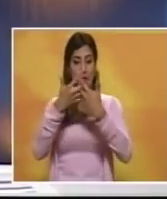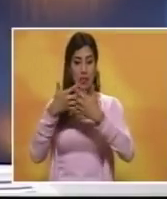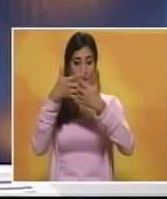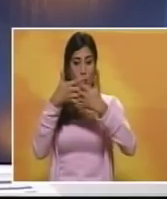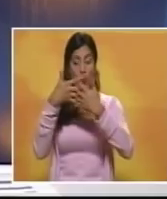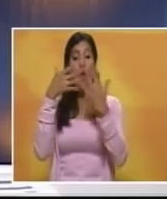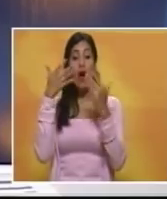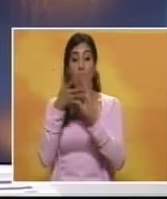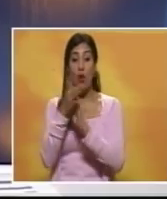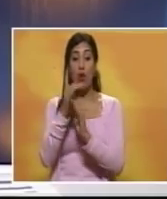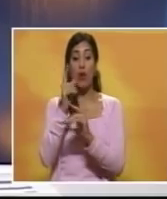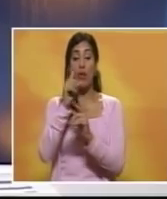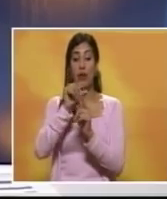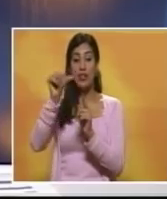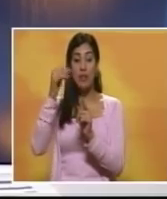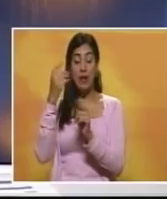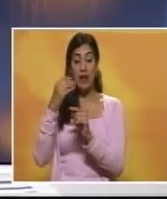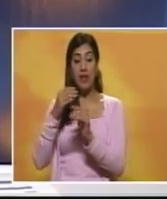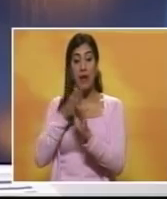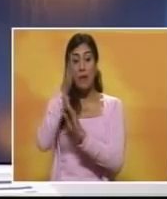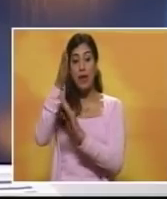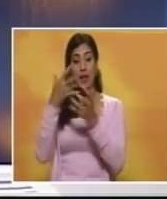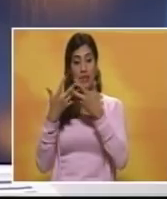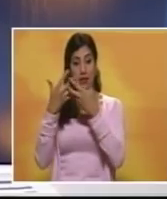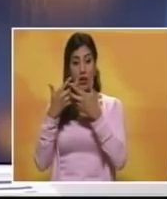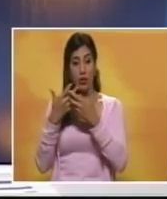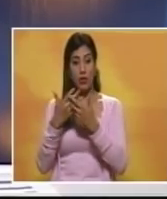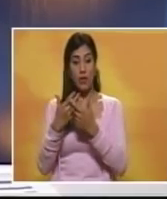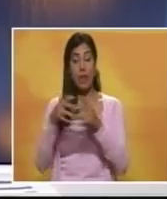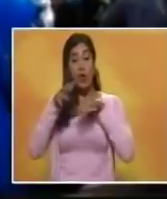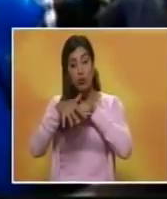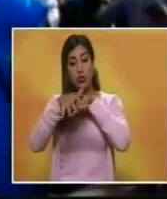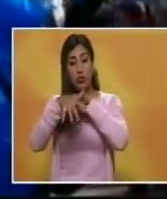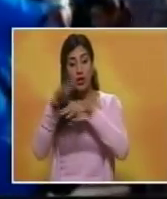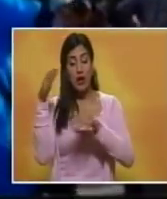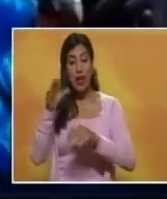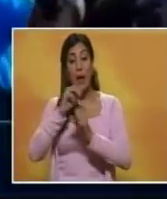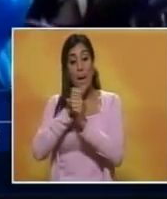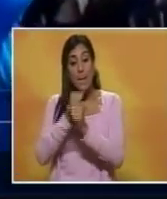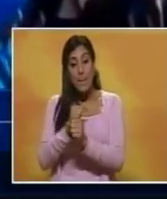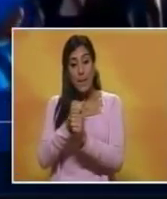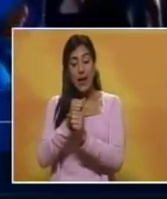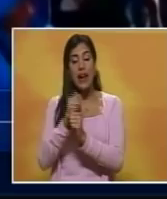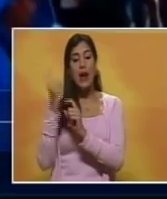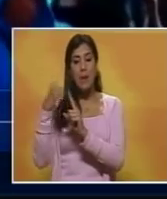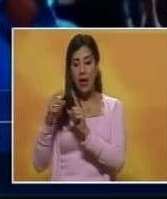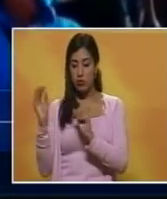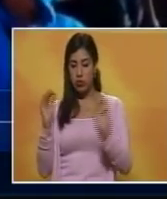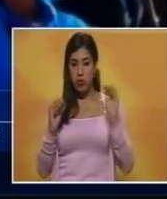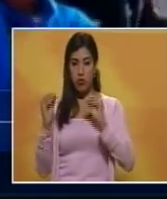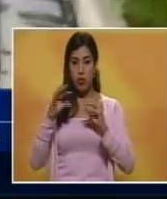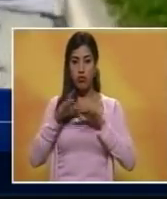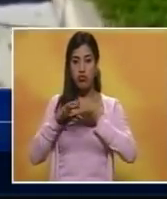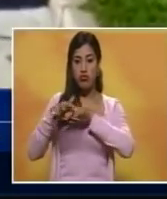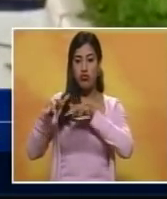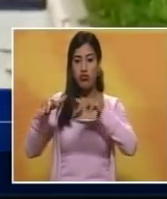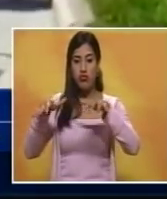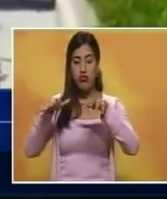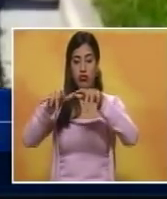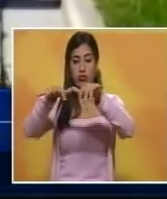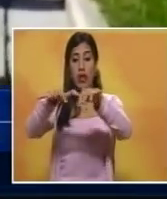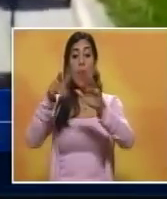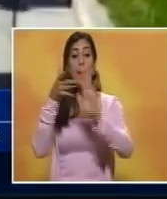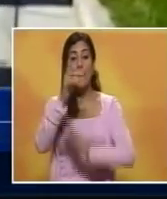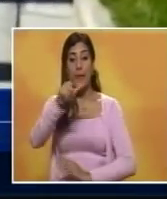que otro grupo comenzara su viaje hacia el país norteamericano. La caravana, que se espera se haga más numerosa a lo largo del recorrido, va